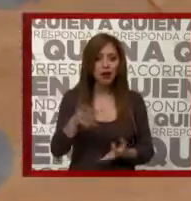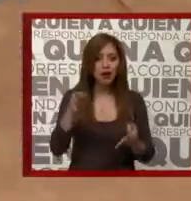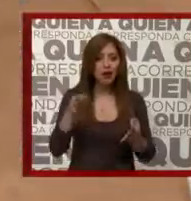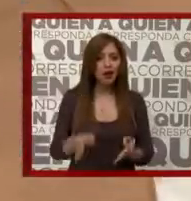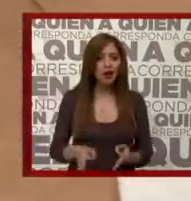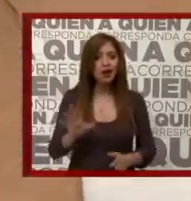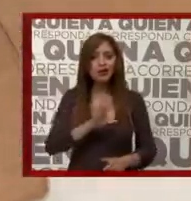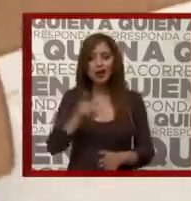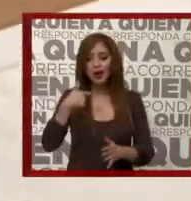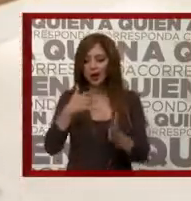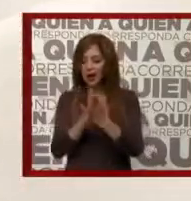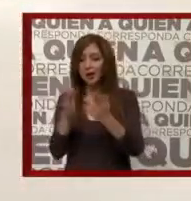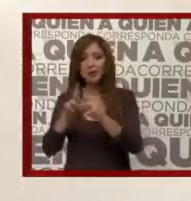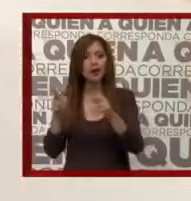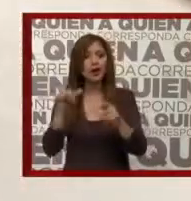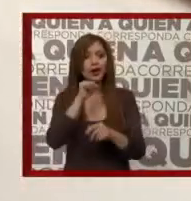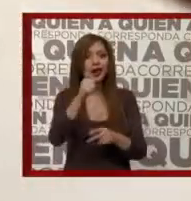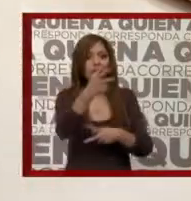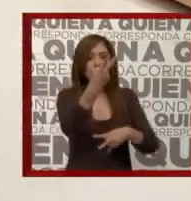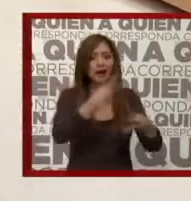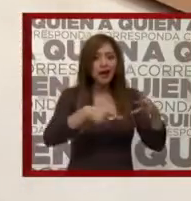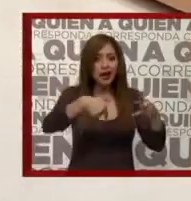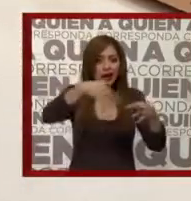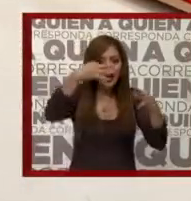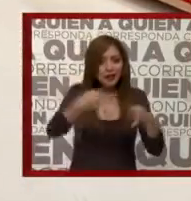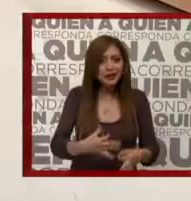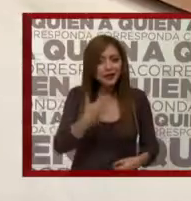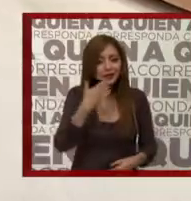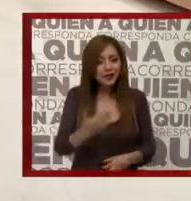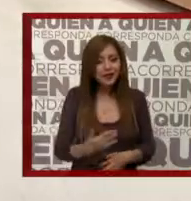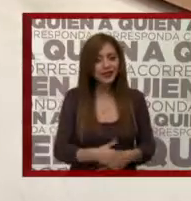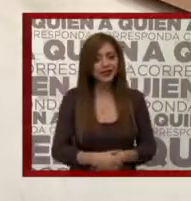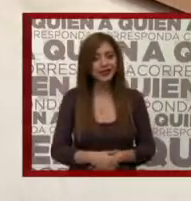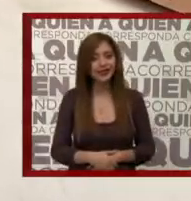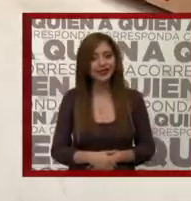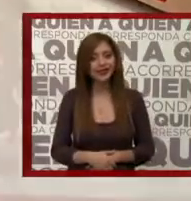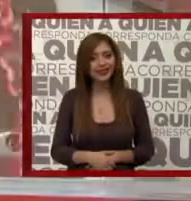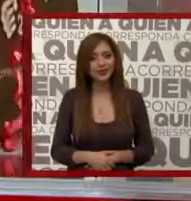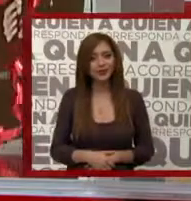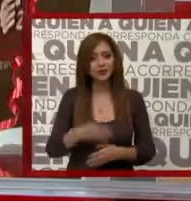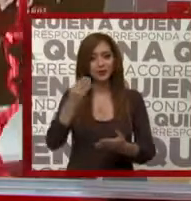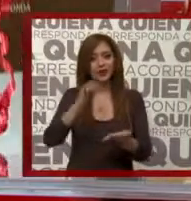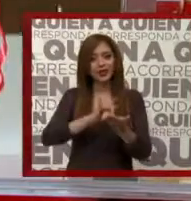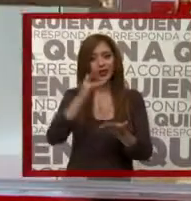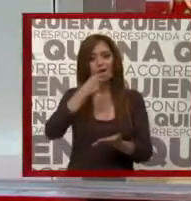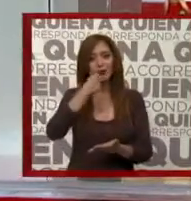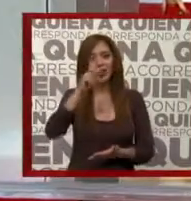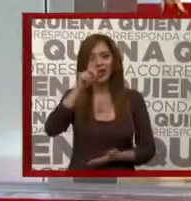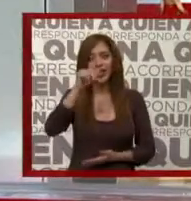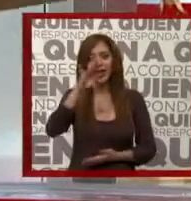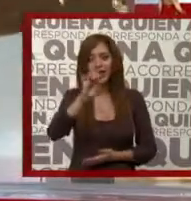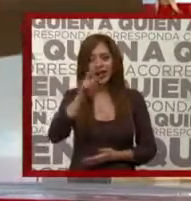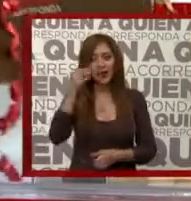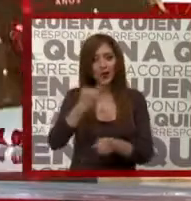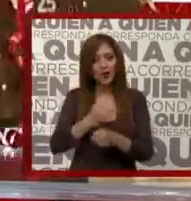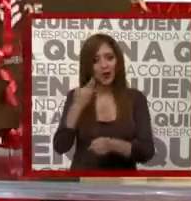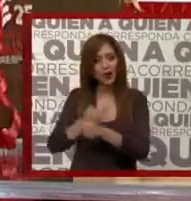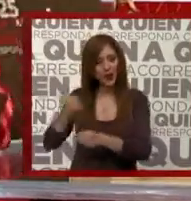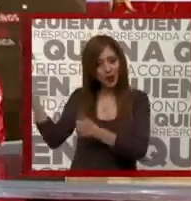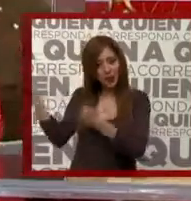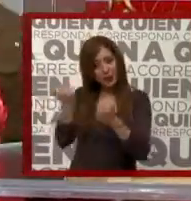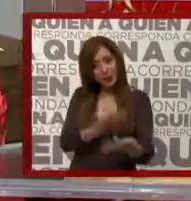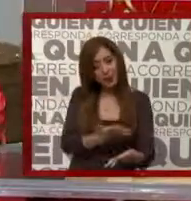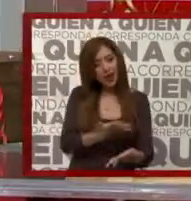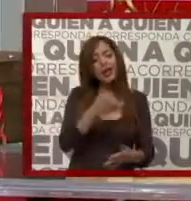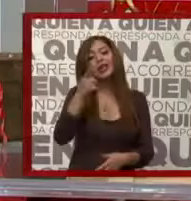ya no vas a maltratar mis cosas cuando vengas al estudio. Está increíble. Muchísimas gracias al señor Daniel por este tan lindo detalle. Y por